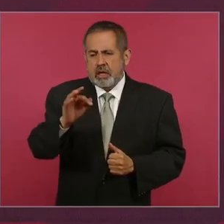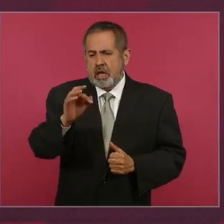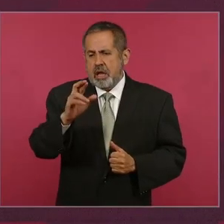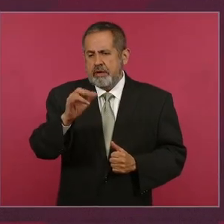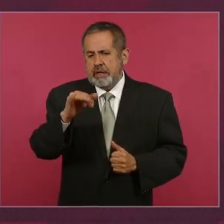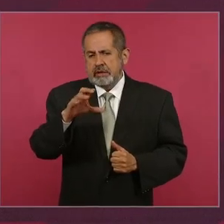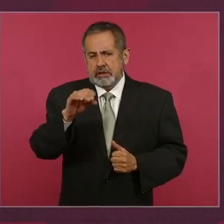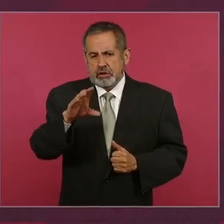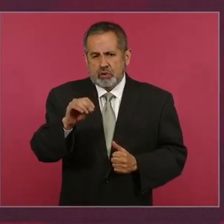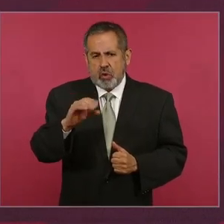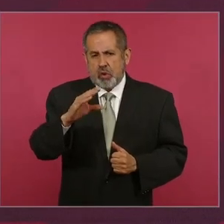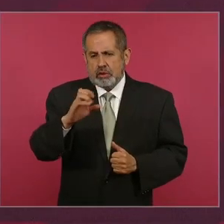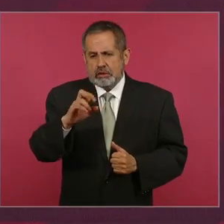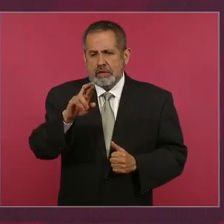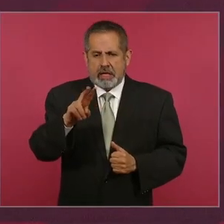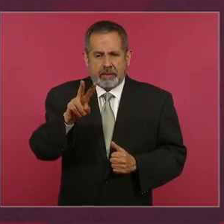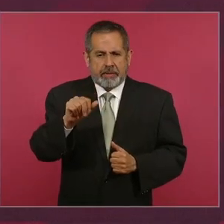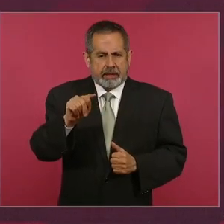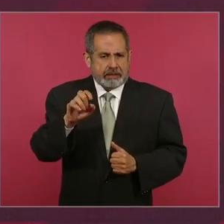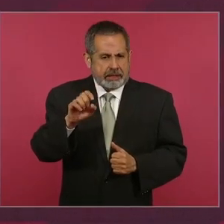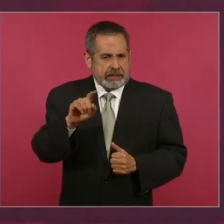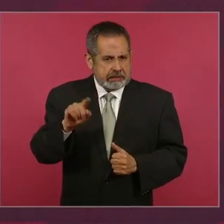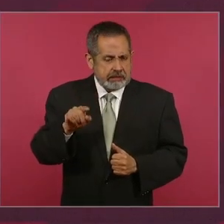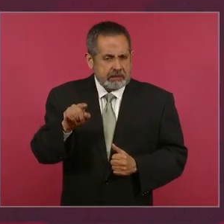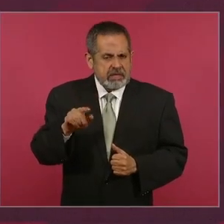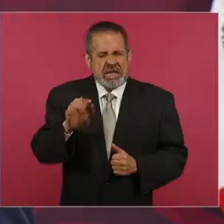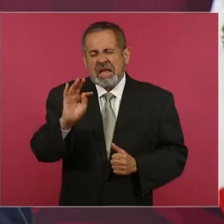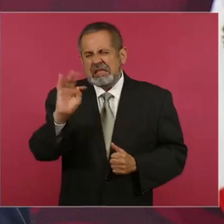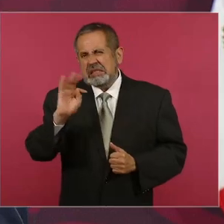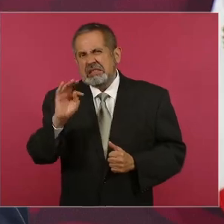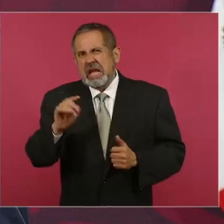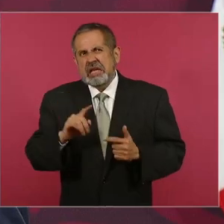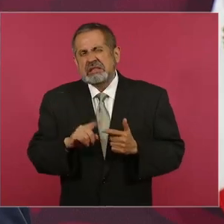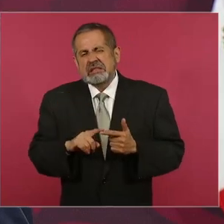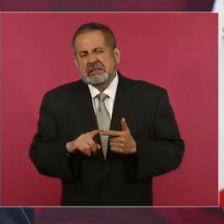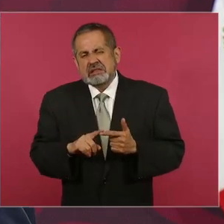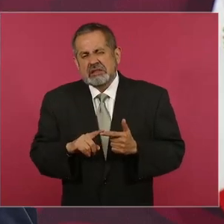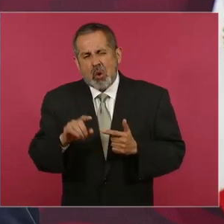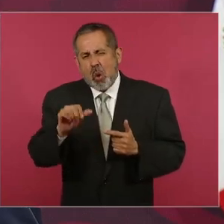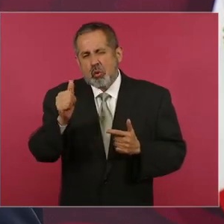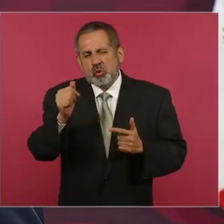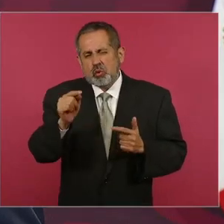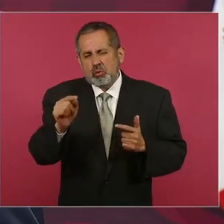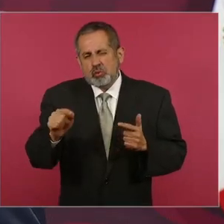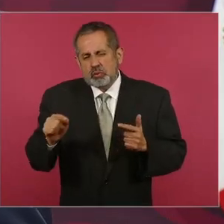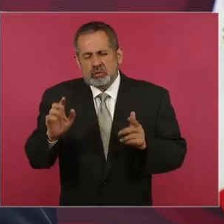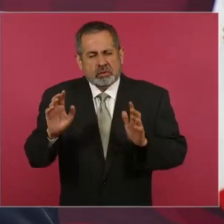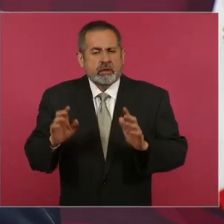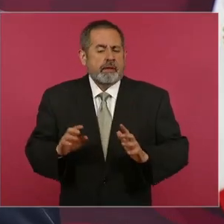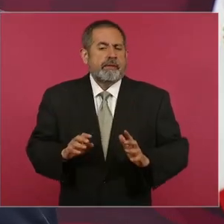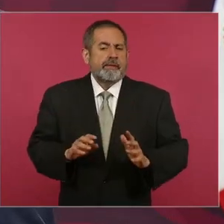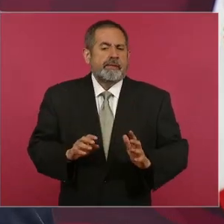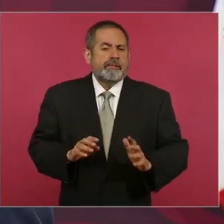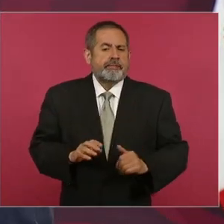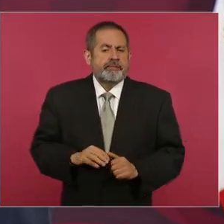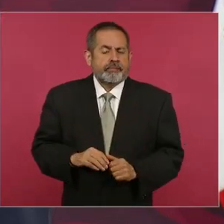Francisco Cervantes y a lo mejor otros. Es que